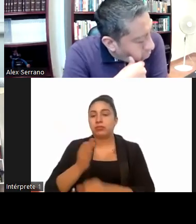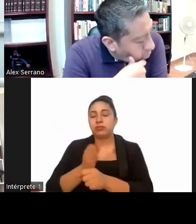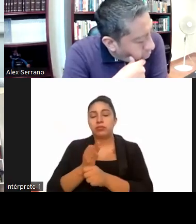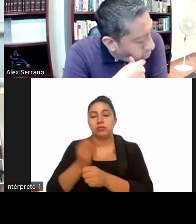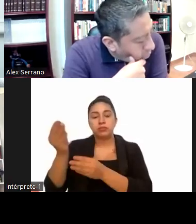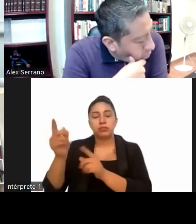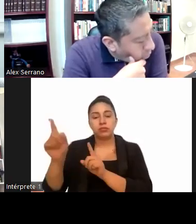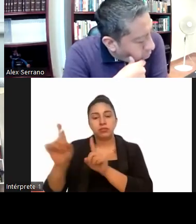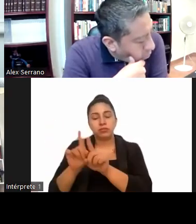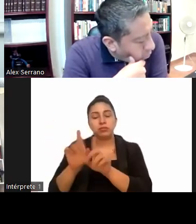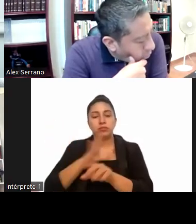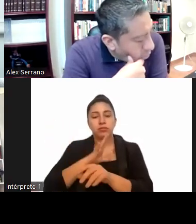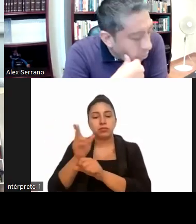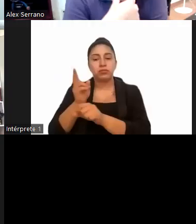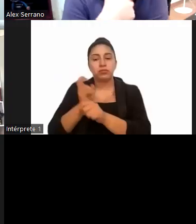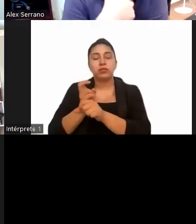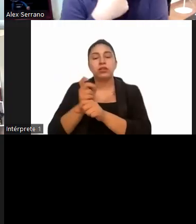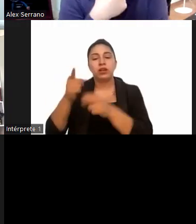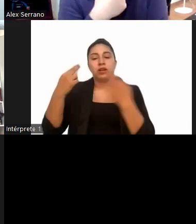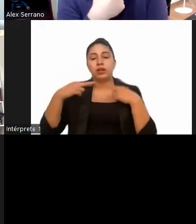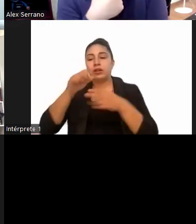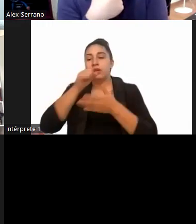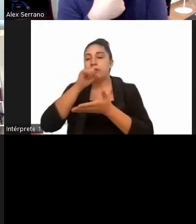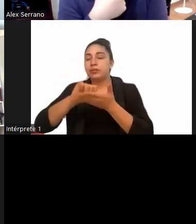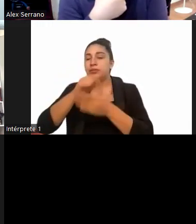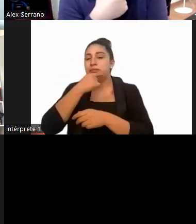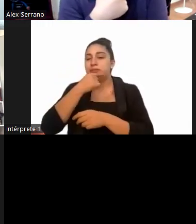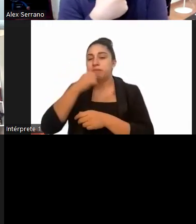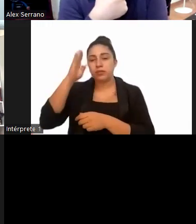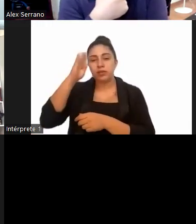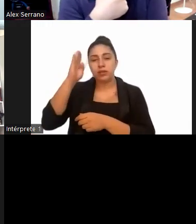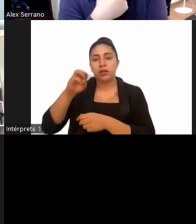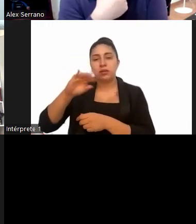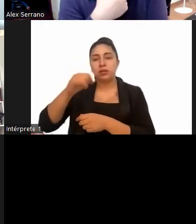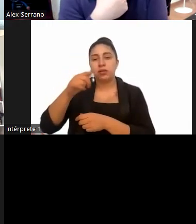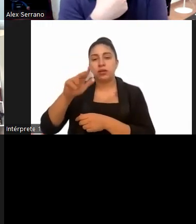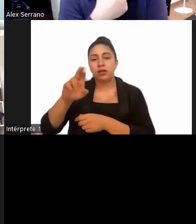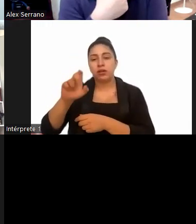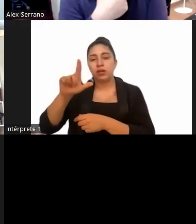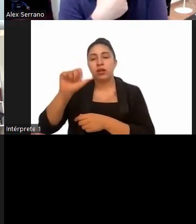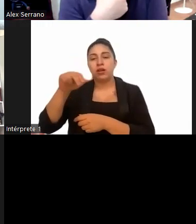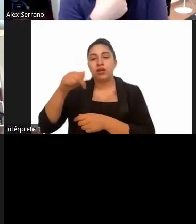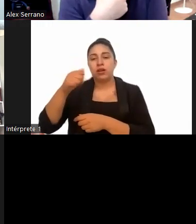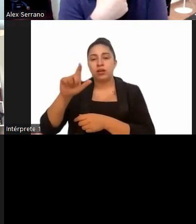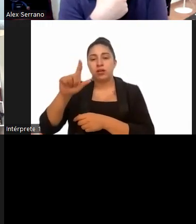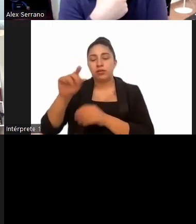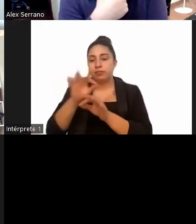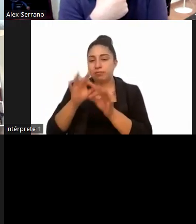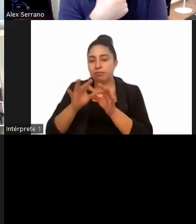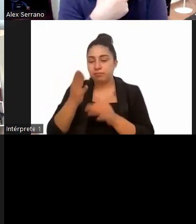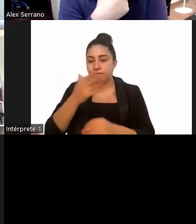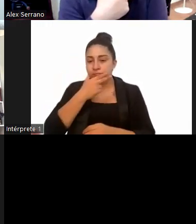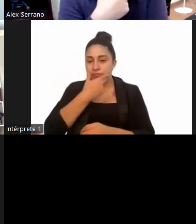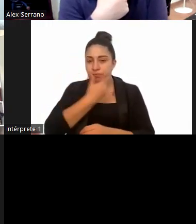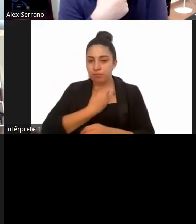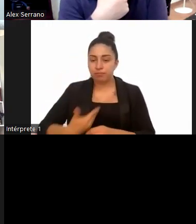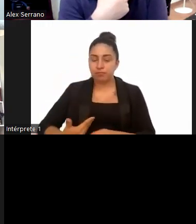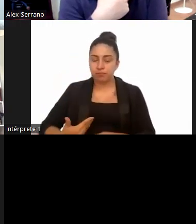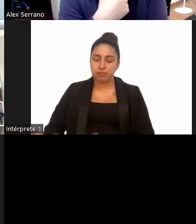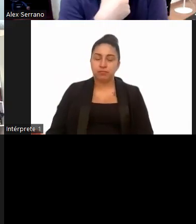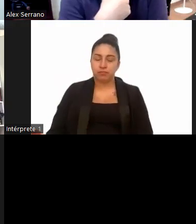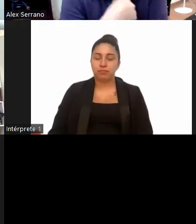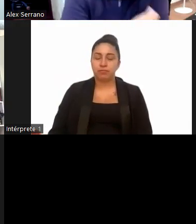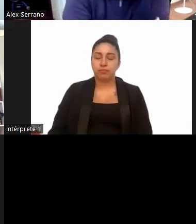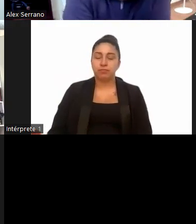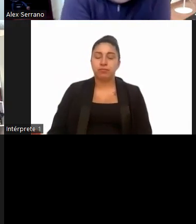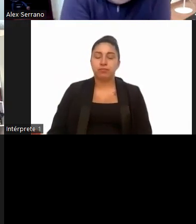Reconstrucción representada por su secretario técnico, el maestro Miguel Ángel Gutiérrez Cabañas. Es cuanto. Gracias. Con